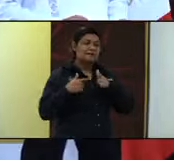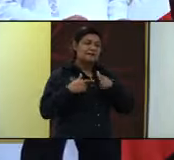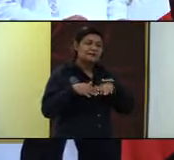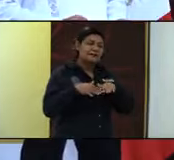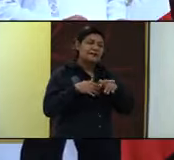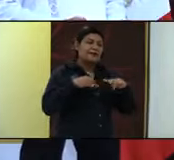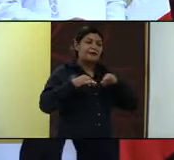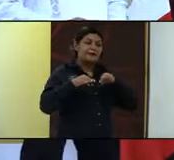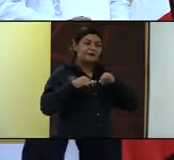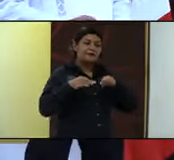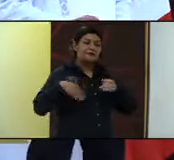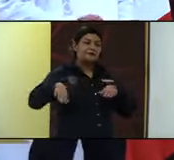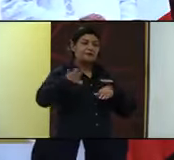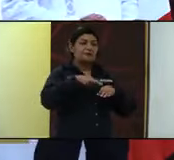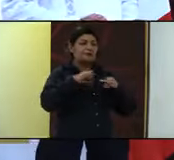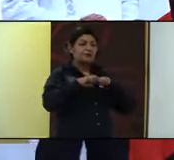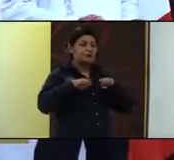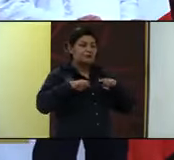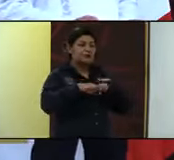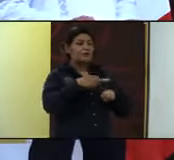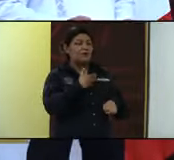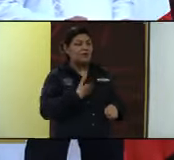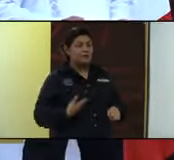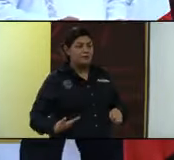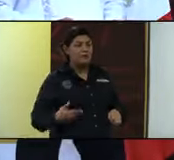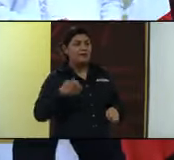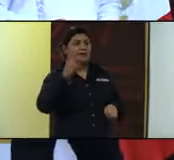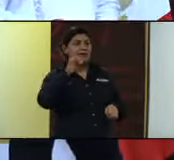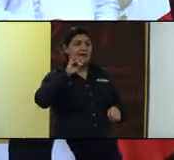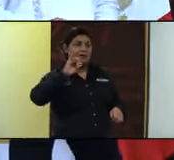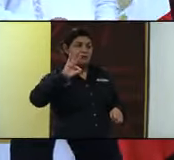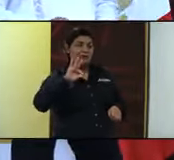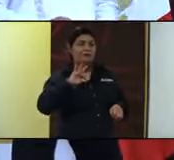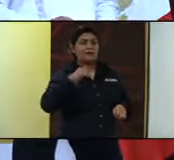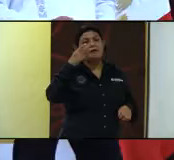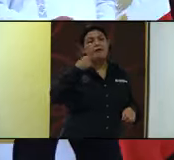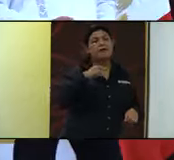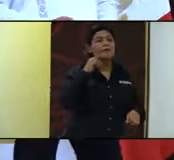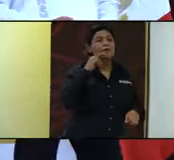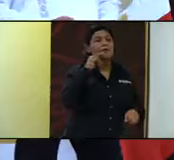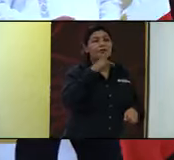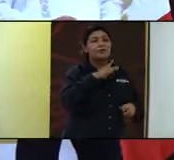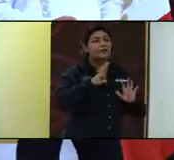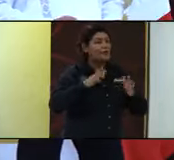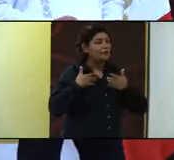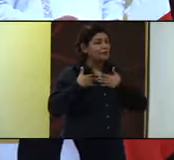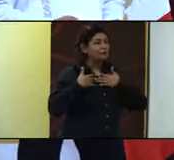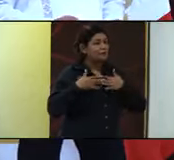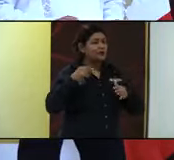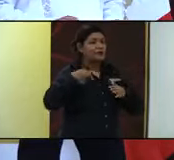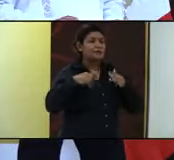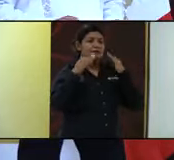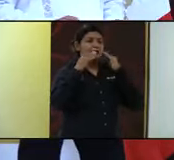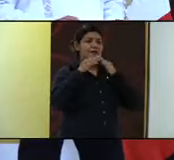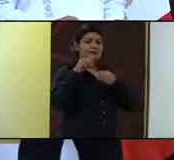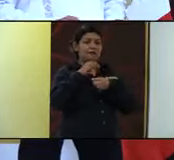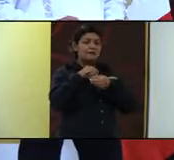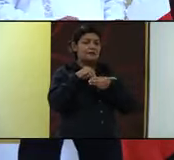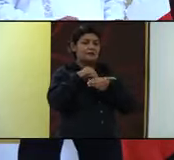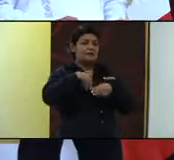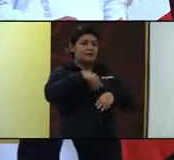su equipo, el equipo de la presidencia, el equipo del DIF, para que muy pronto podamos abrir esta Casa Violeta